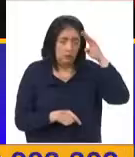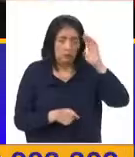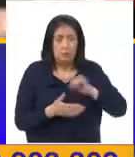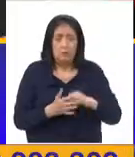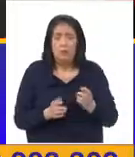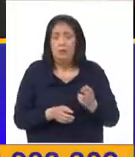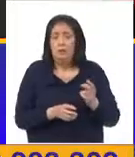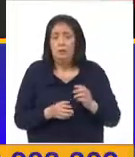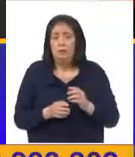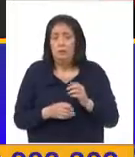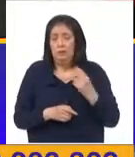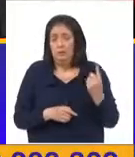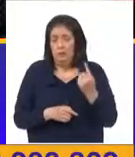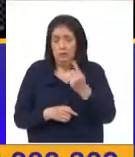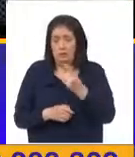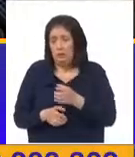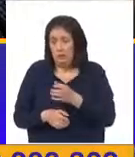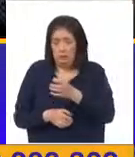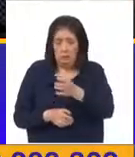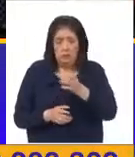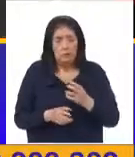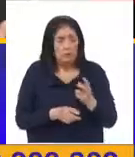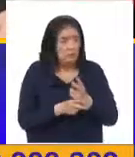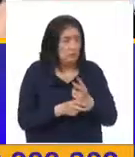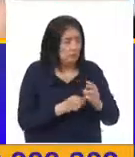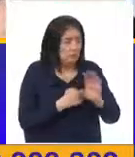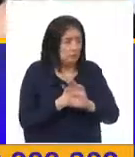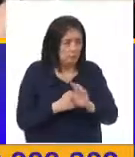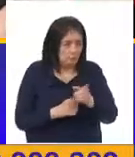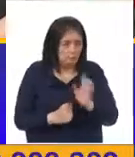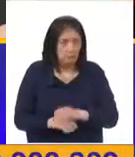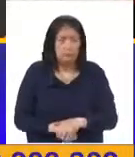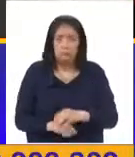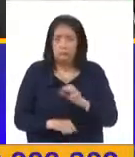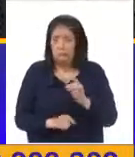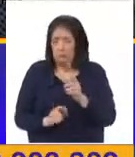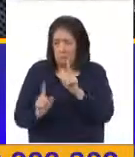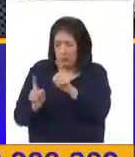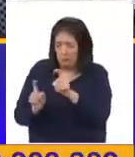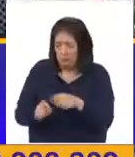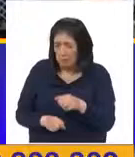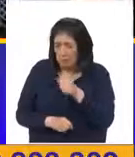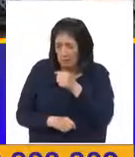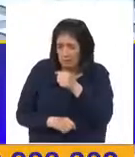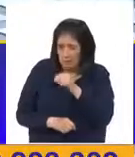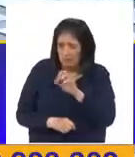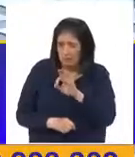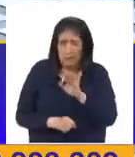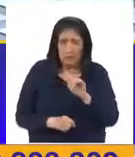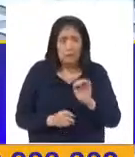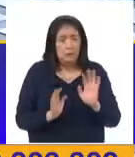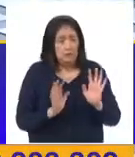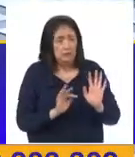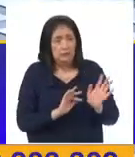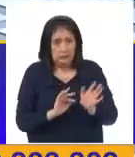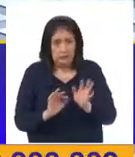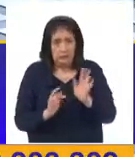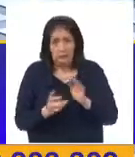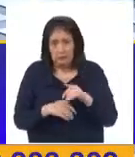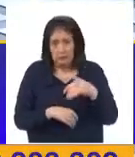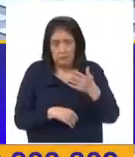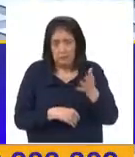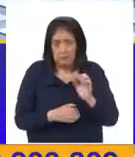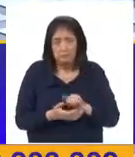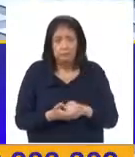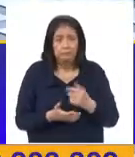de la Revolución en cada cuadra. Eso no es posible. No sé si hay alguna pregunta en estudio, Fátima. Bueno, tenemos que ir dejándote, Victoria,